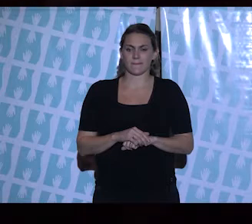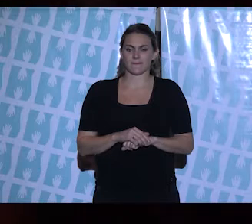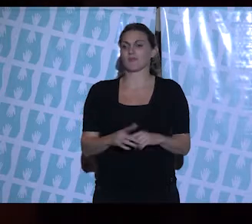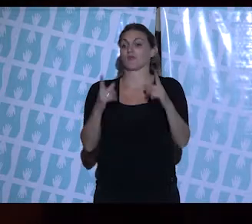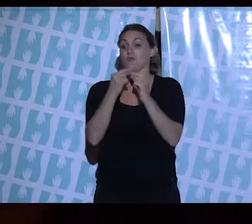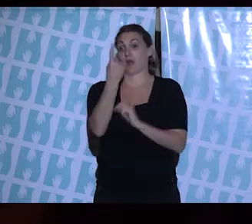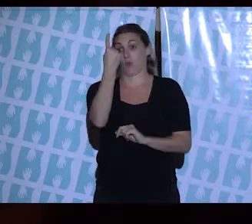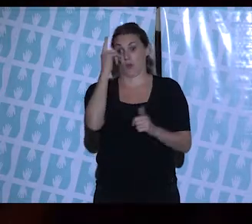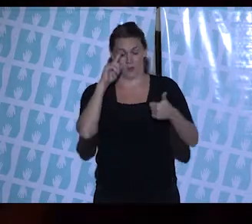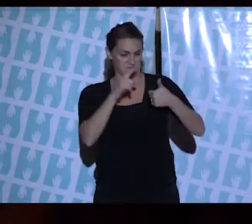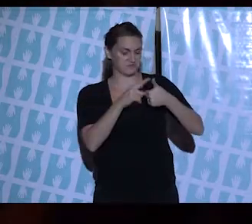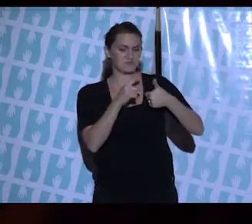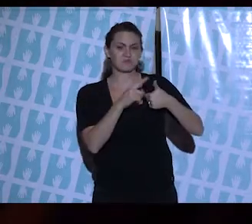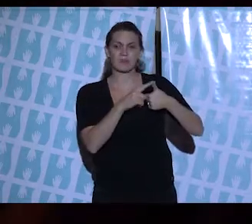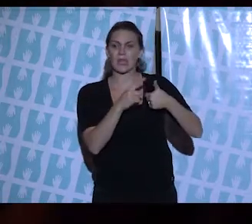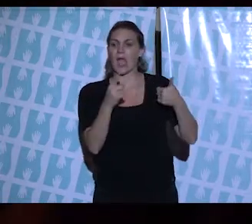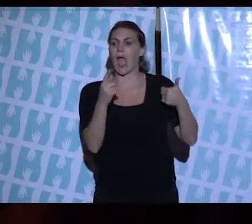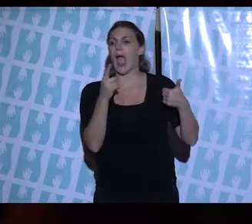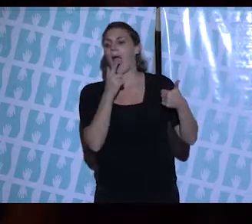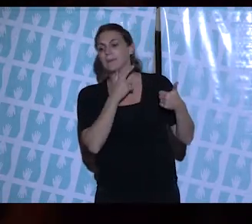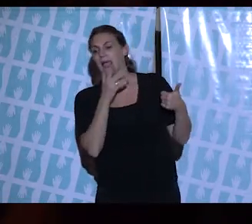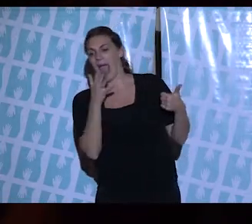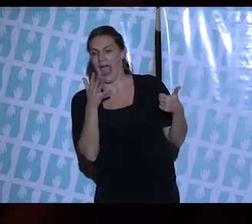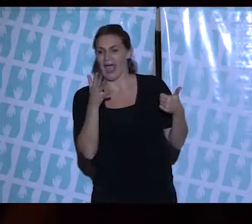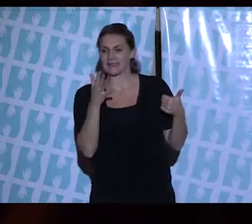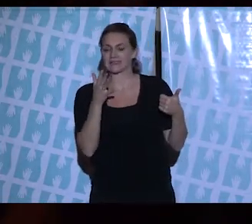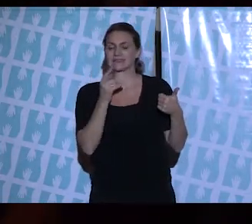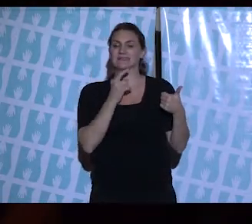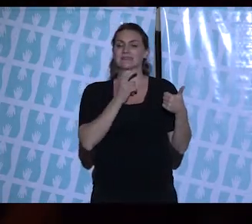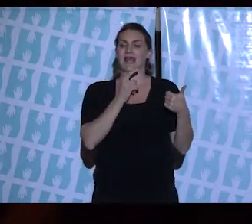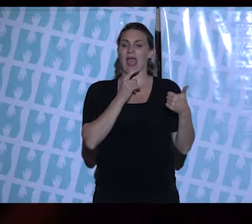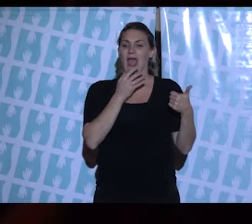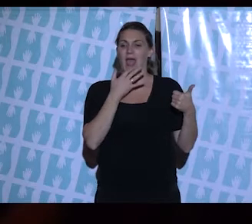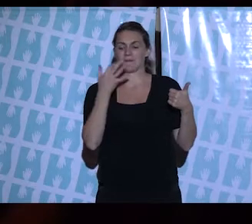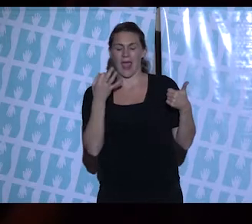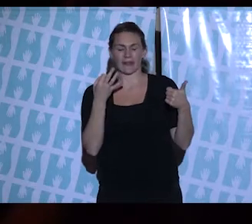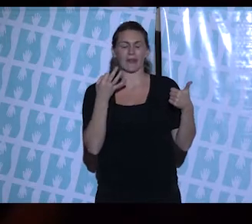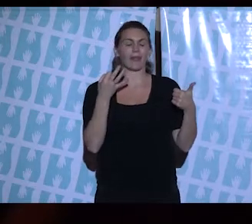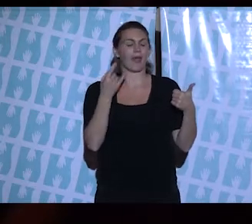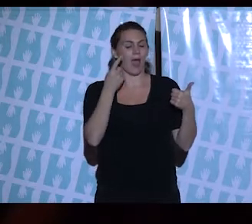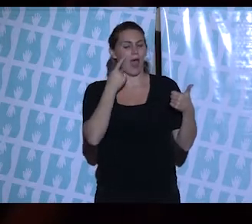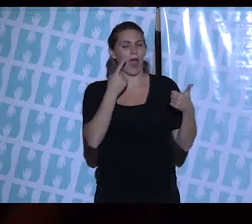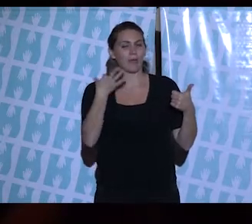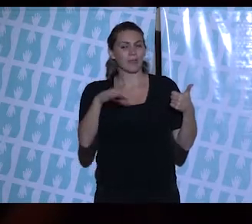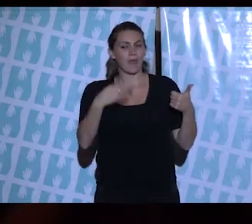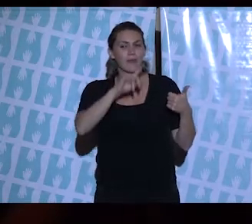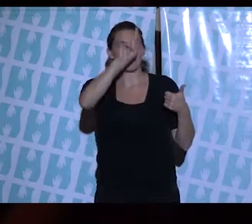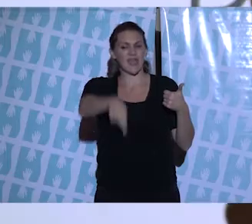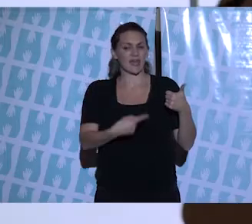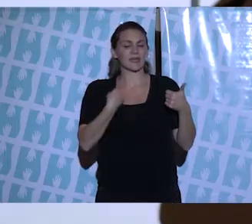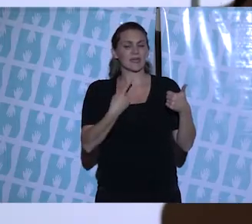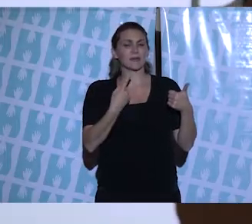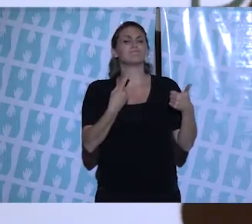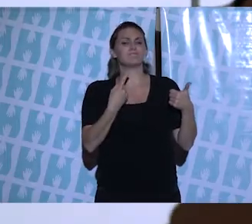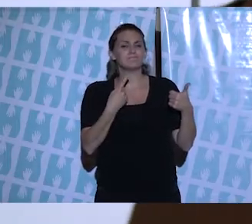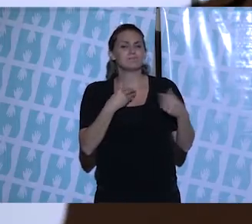Número 1, y puede parecer una verdad de perogrullo, tiene que haber signos parkinsonianos.